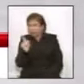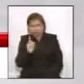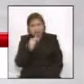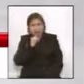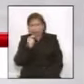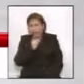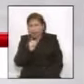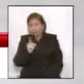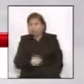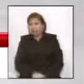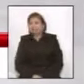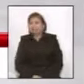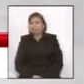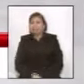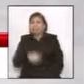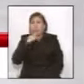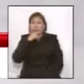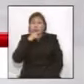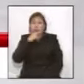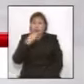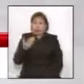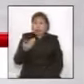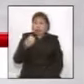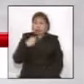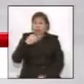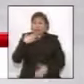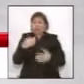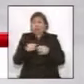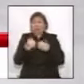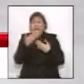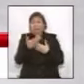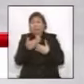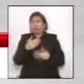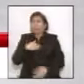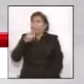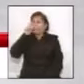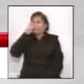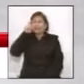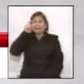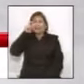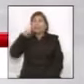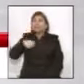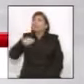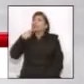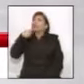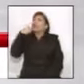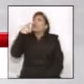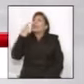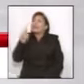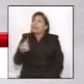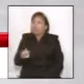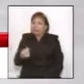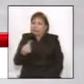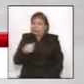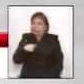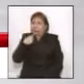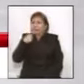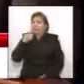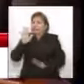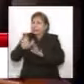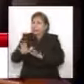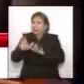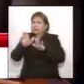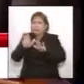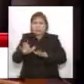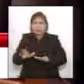así. He dicho que rompa su carta. Yo le dije sin claro. Nada. Le digo,